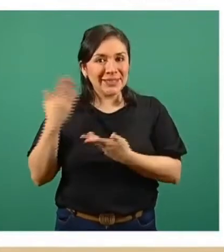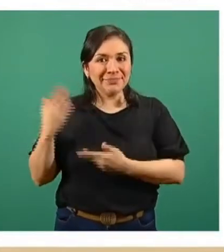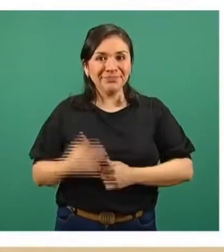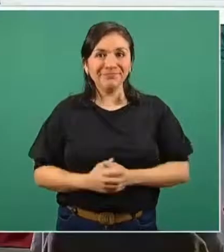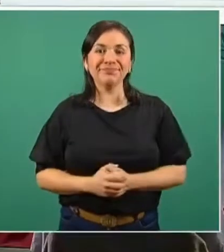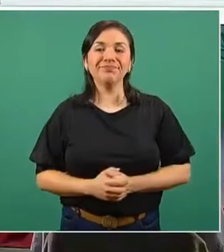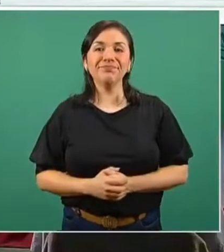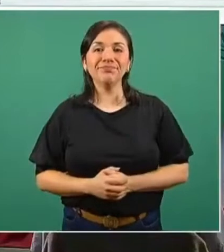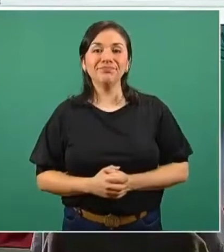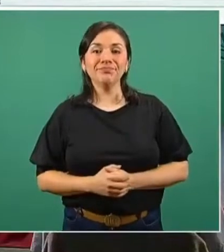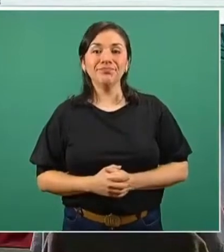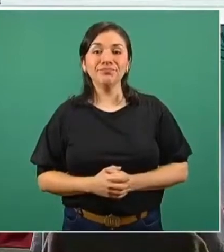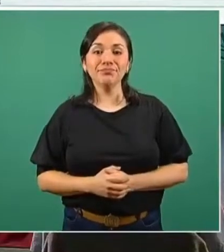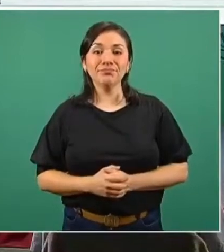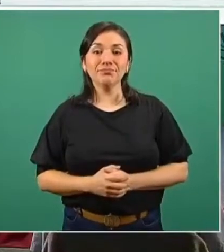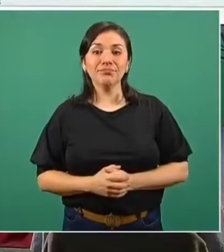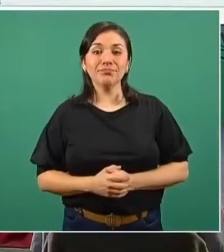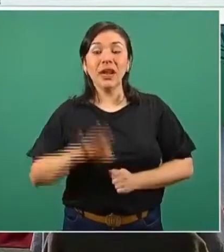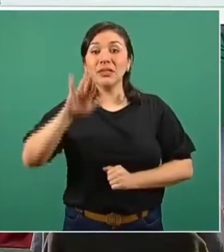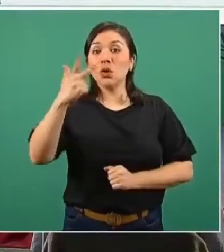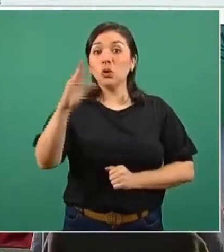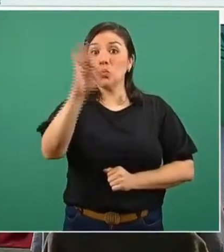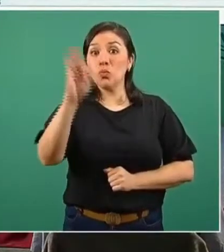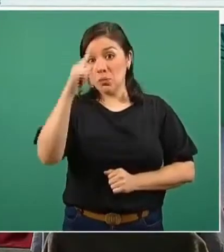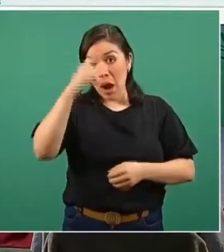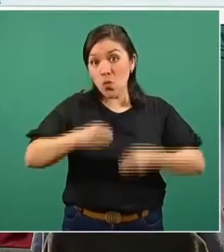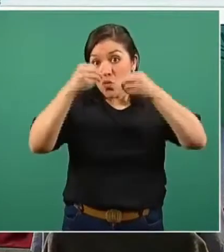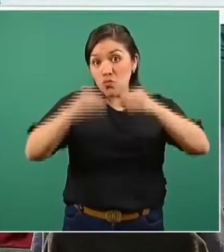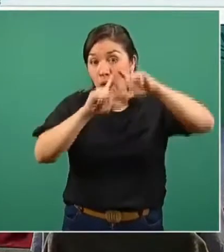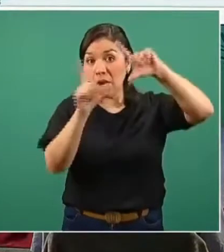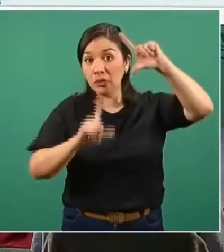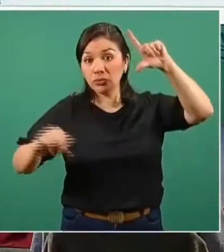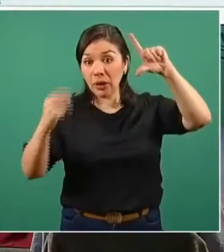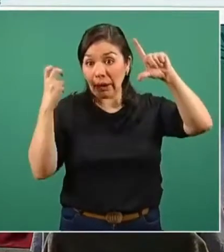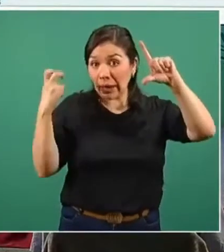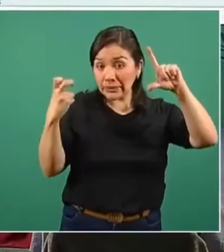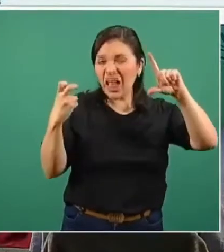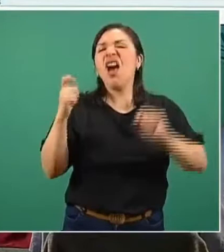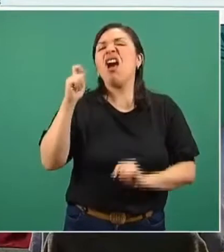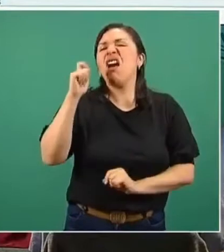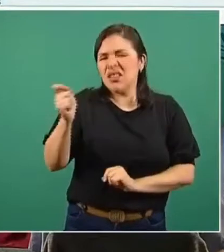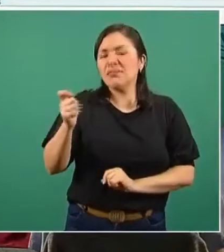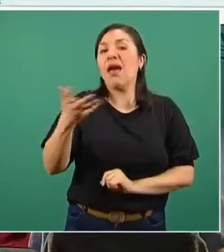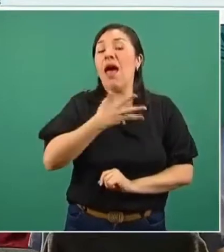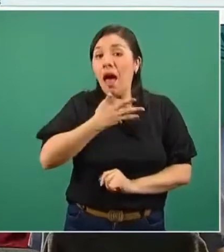la ocupación hospitalaria. Ese 58% de ocupación nacional significa que